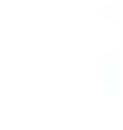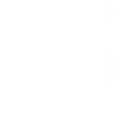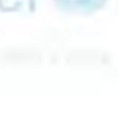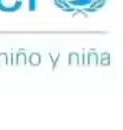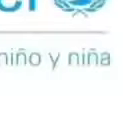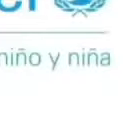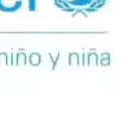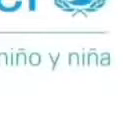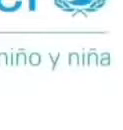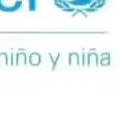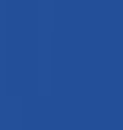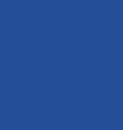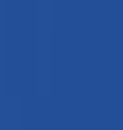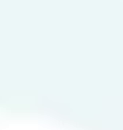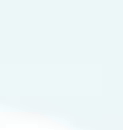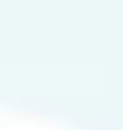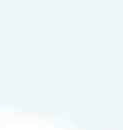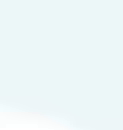ve.